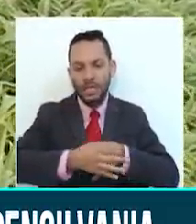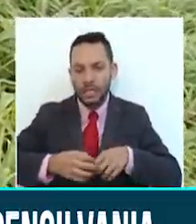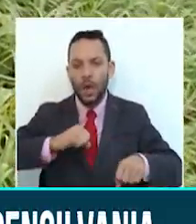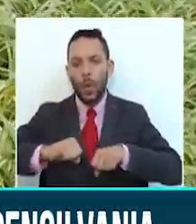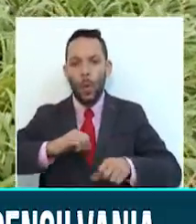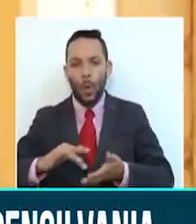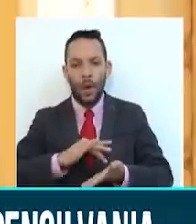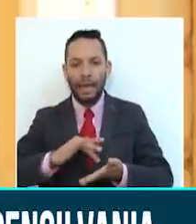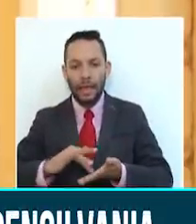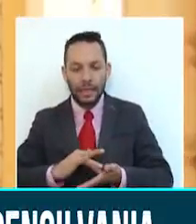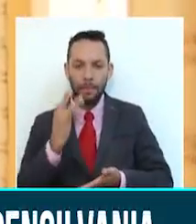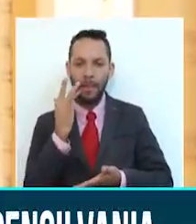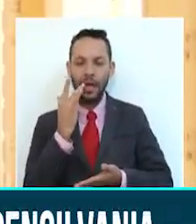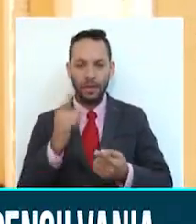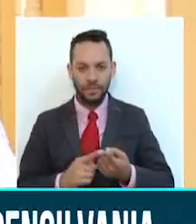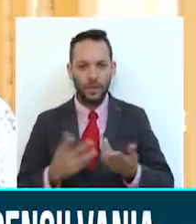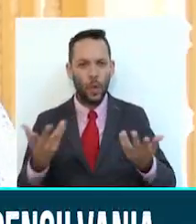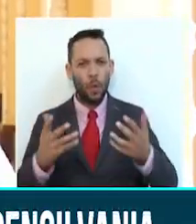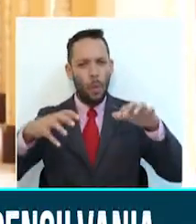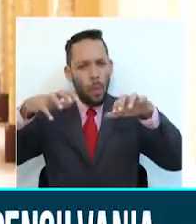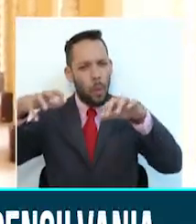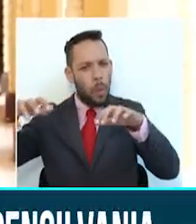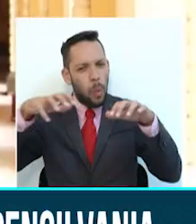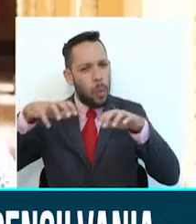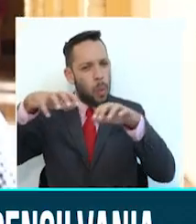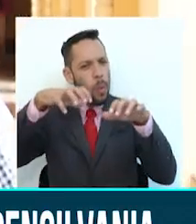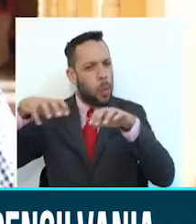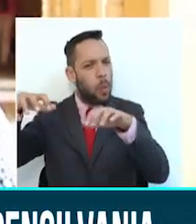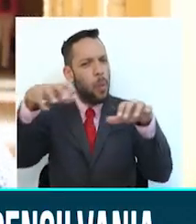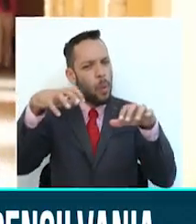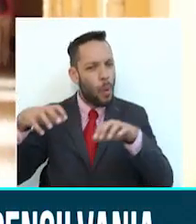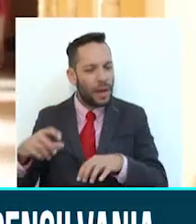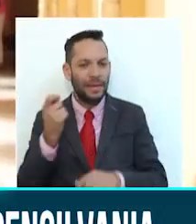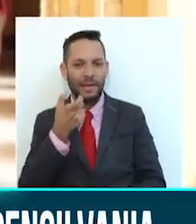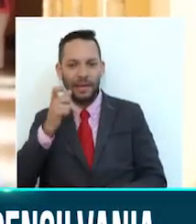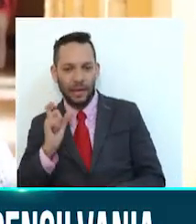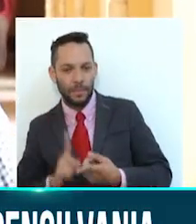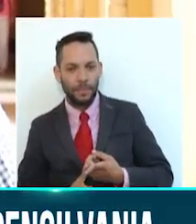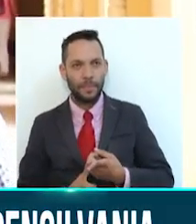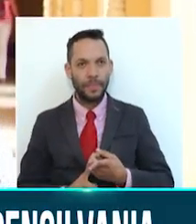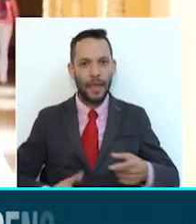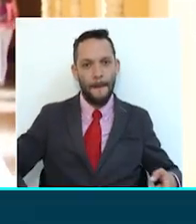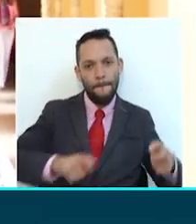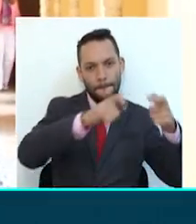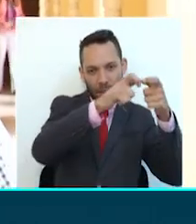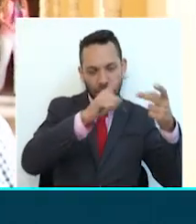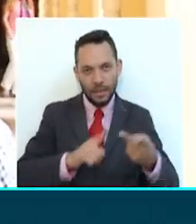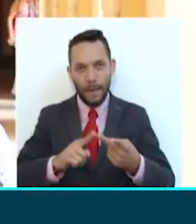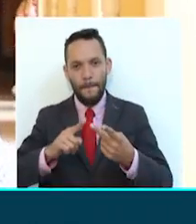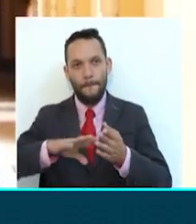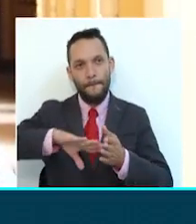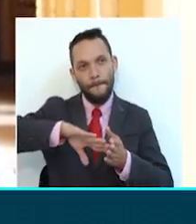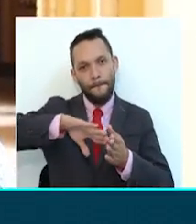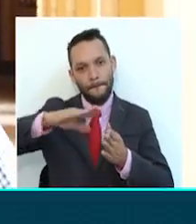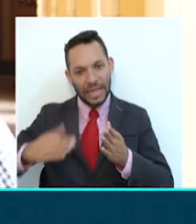alerta amarilla. Tenemos lluvias importantes en el oriente del departamento de Caldas, en la zona entre Pensilvania, Manzanares, Marulanda,